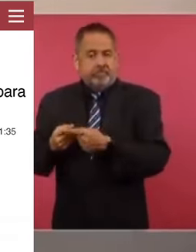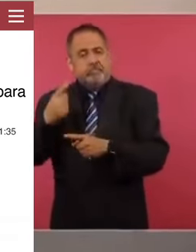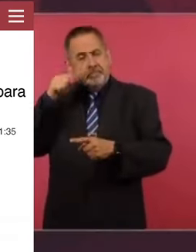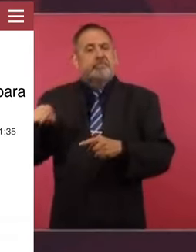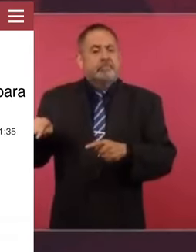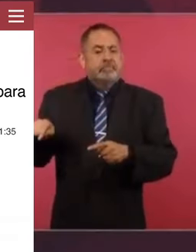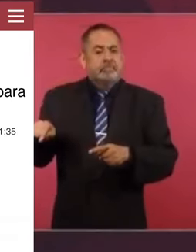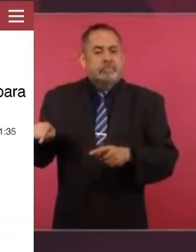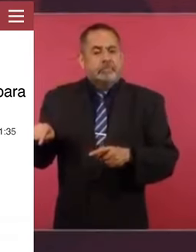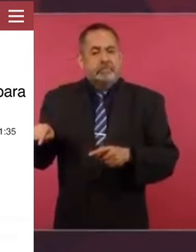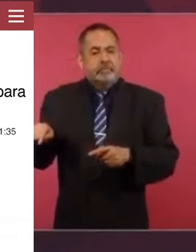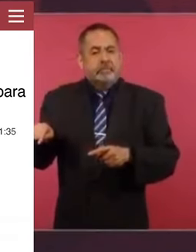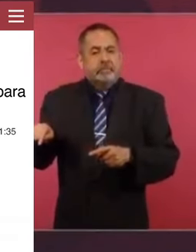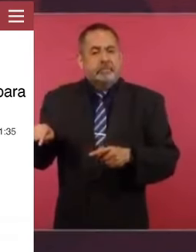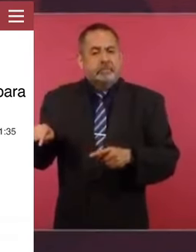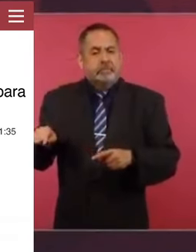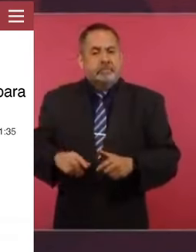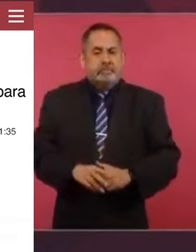para que